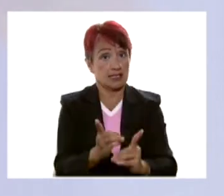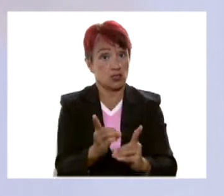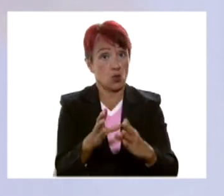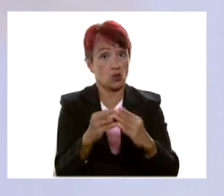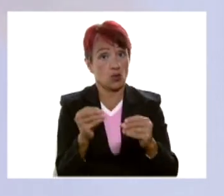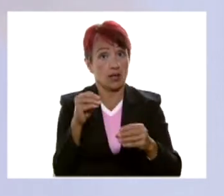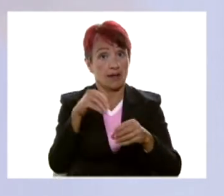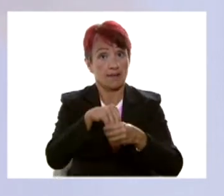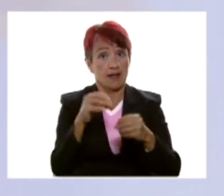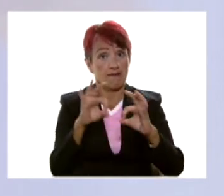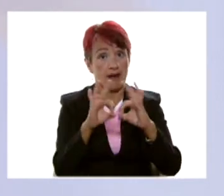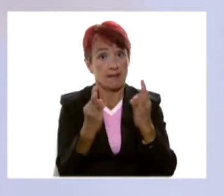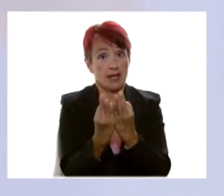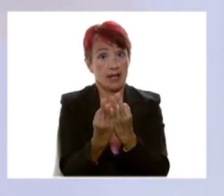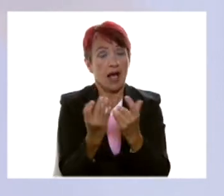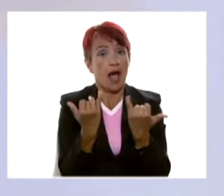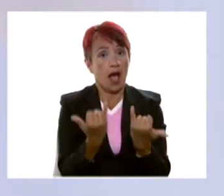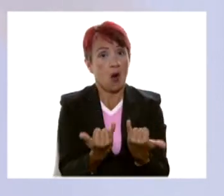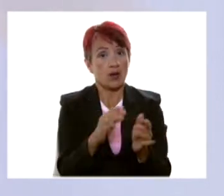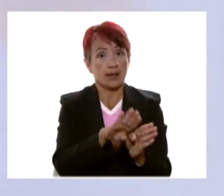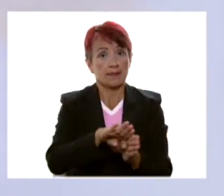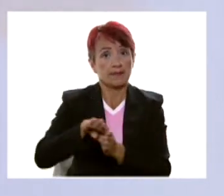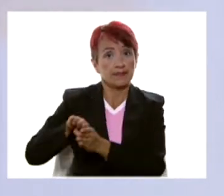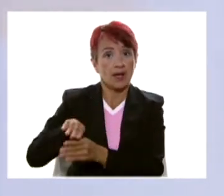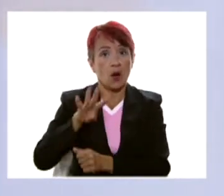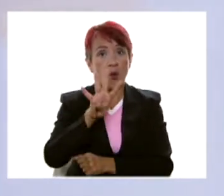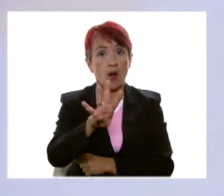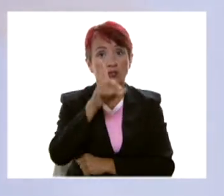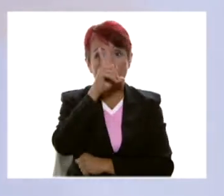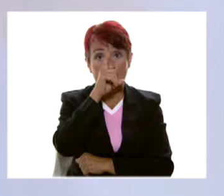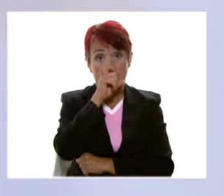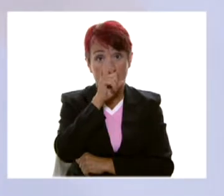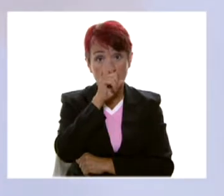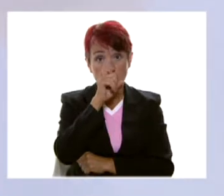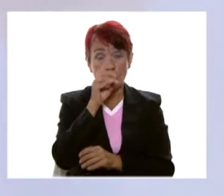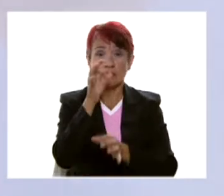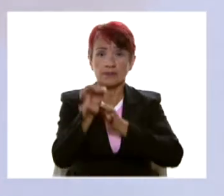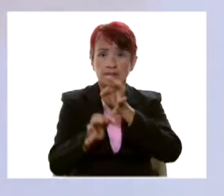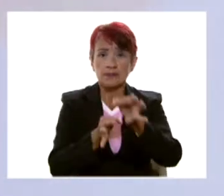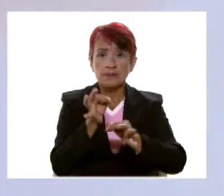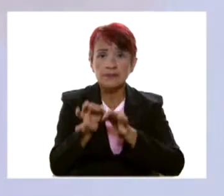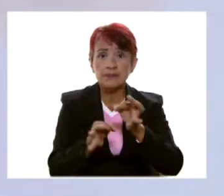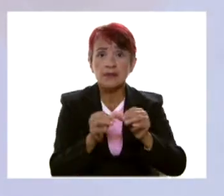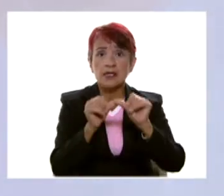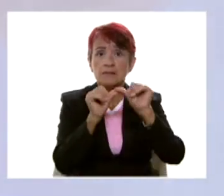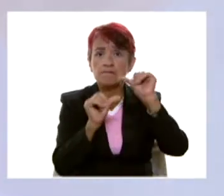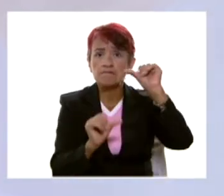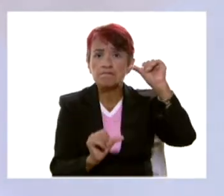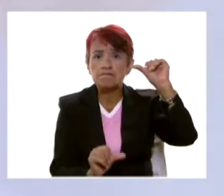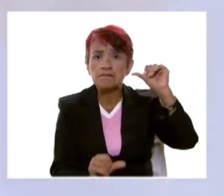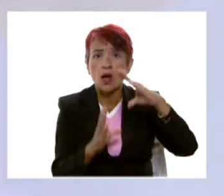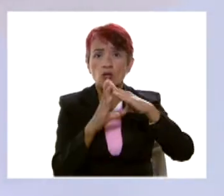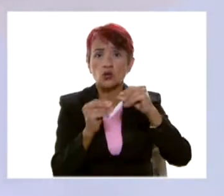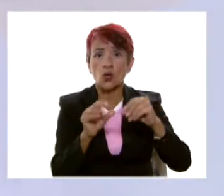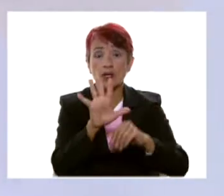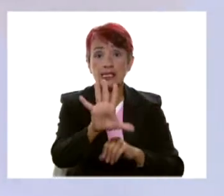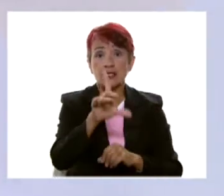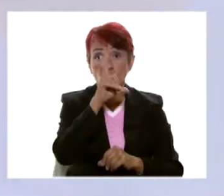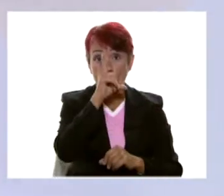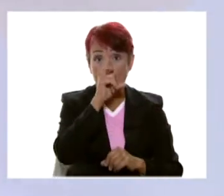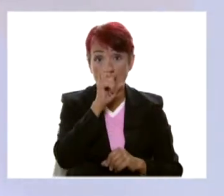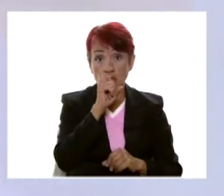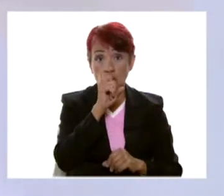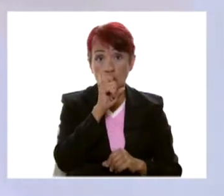con la familia. Ahora bien, vamos con cuarto año y estaremos hablando sobre la redacción de noticias y estaremos hablando para quinto año